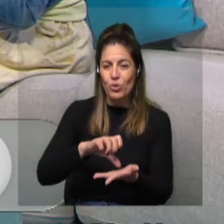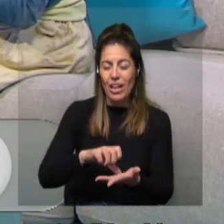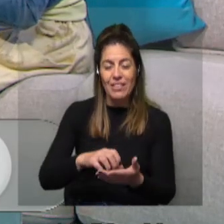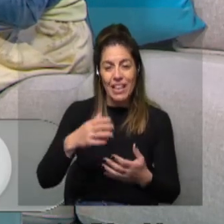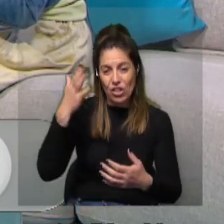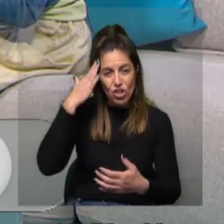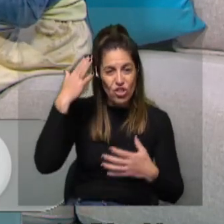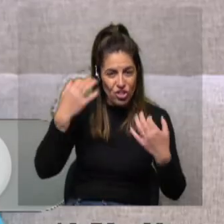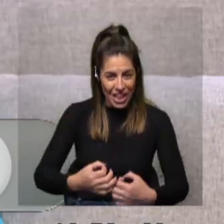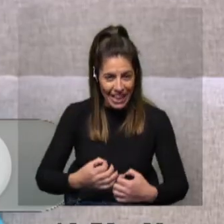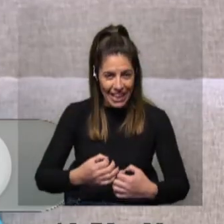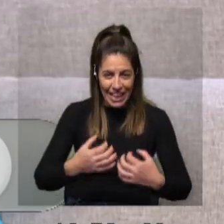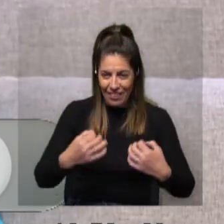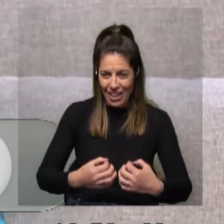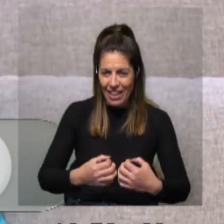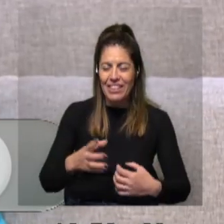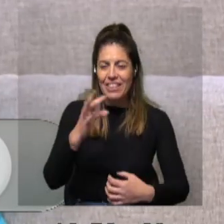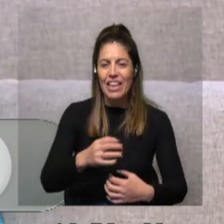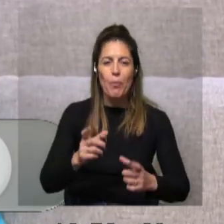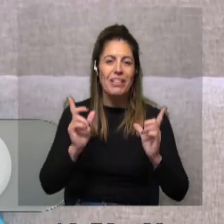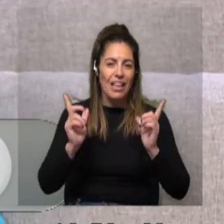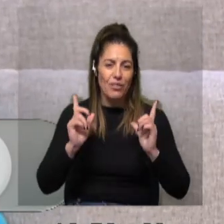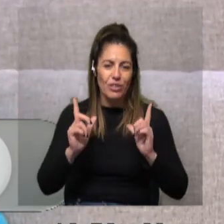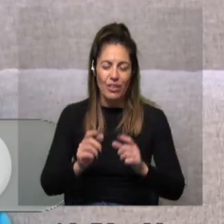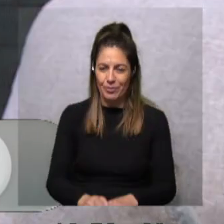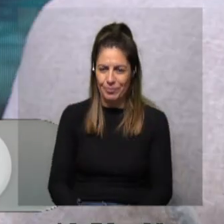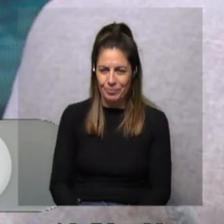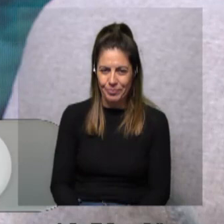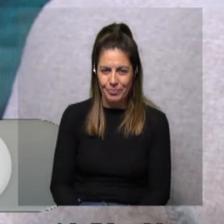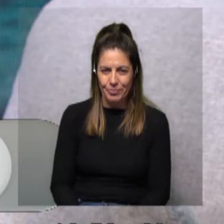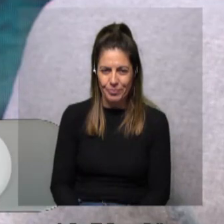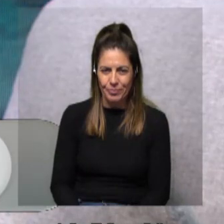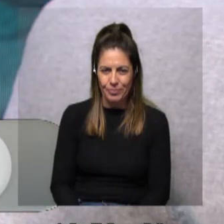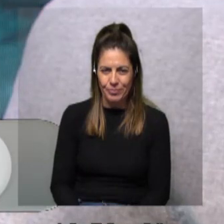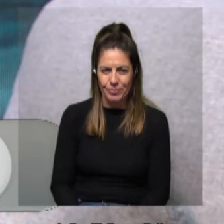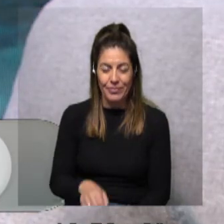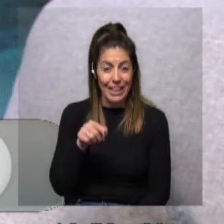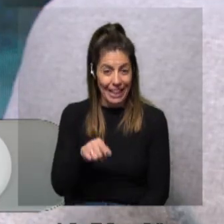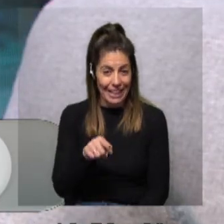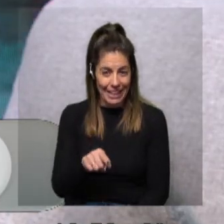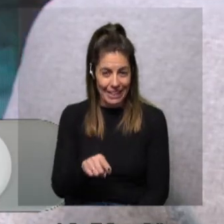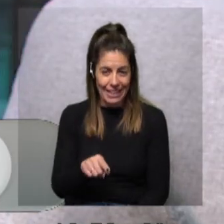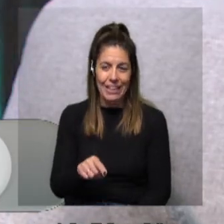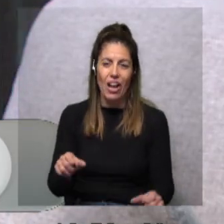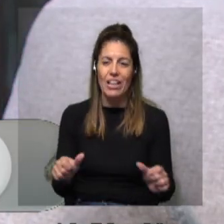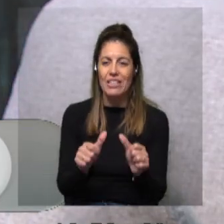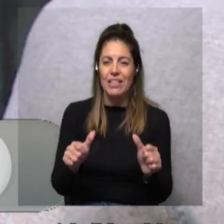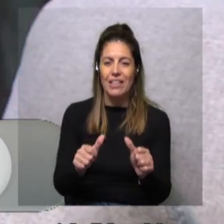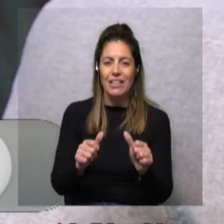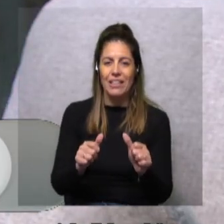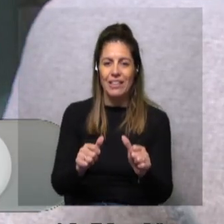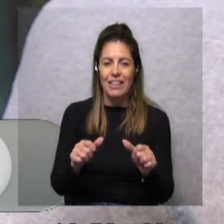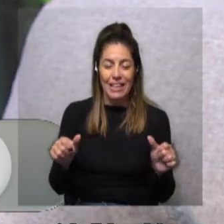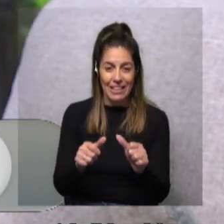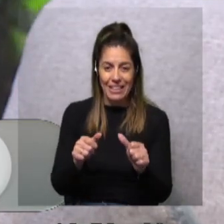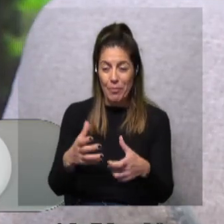garantías técnicas están dadas. Totalmente. Para que sea muy disfrutable. Bueno, tengo que se subieron a esta, que les puse parte de mi mochila, se las